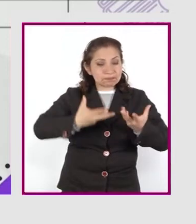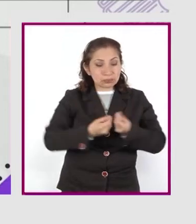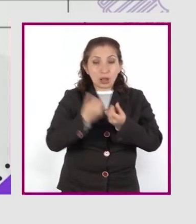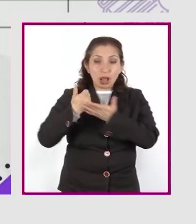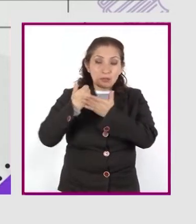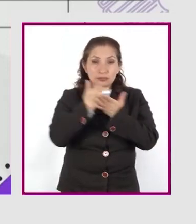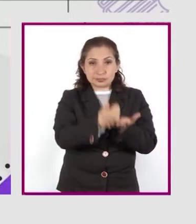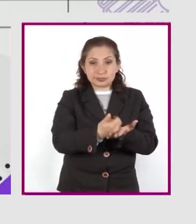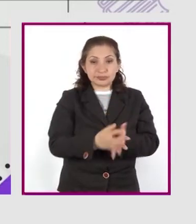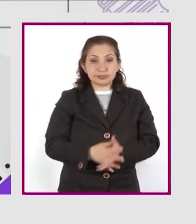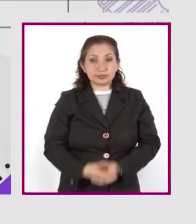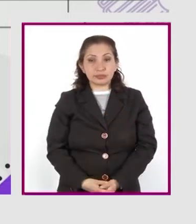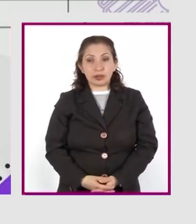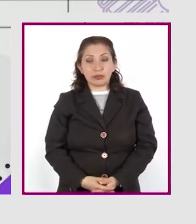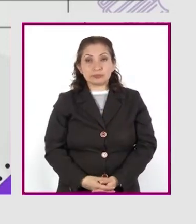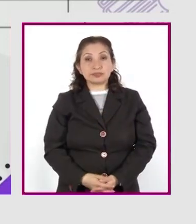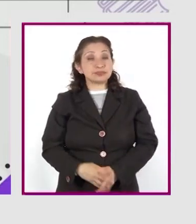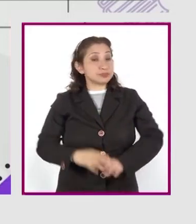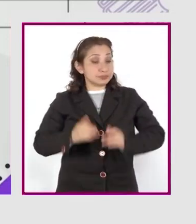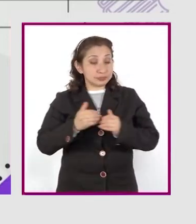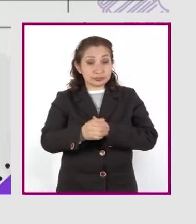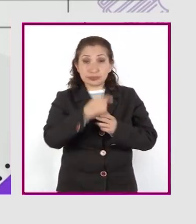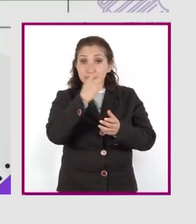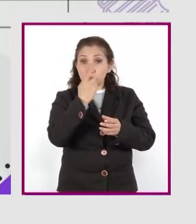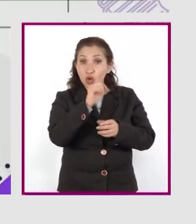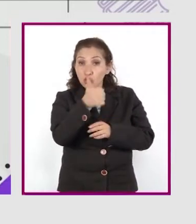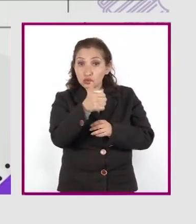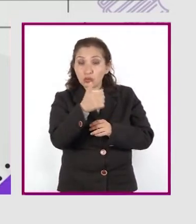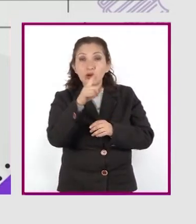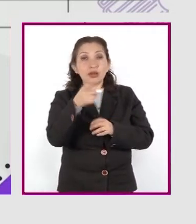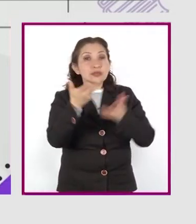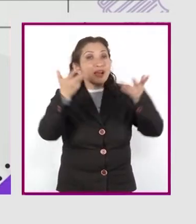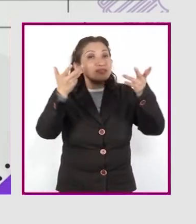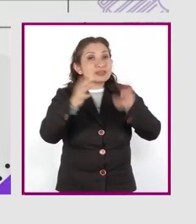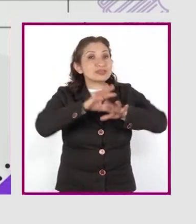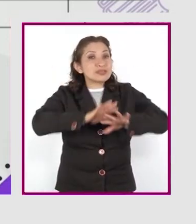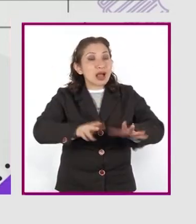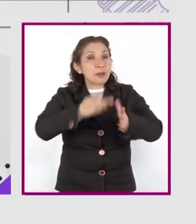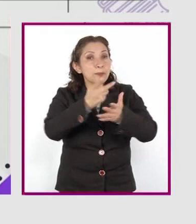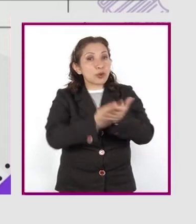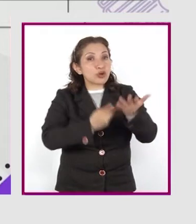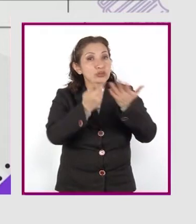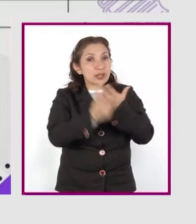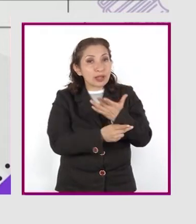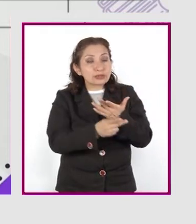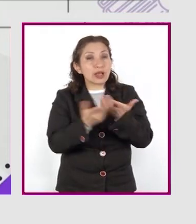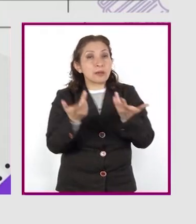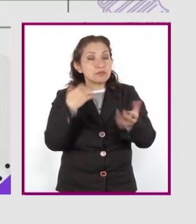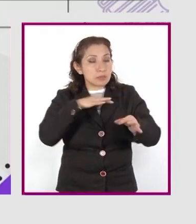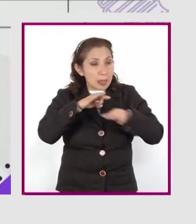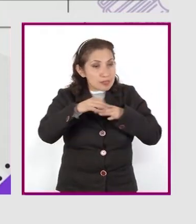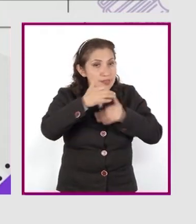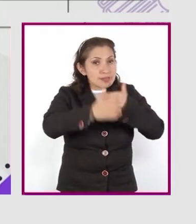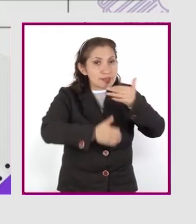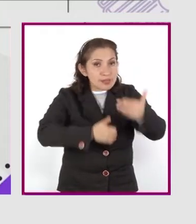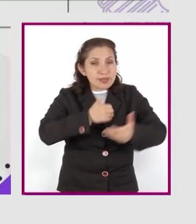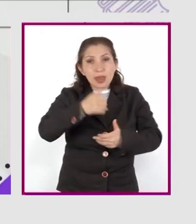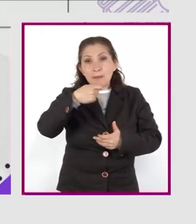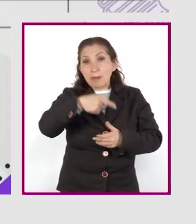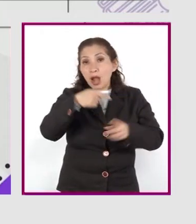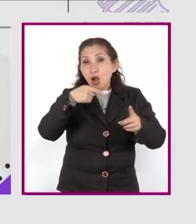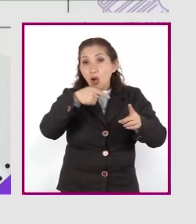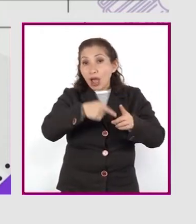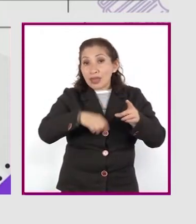solución. Ejecución implica llevar a cabo las propuestas de solución, pero en específico